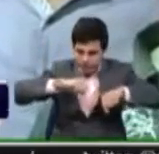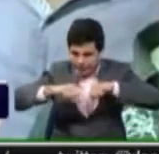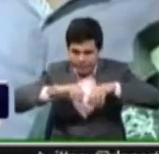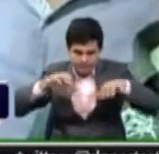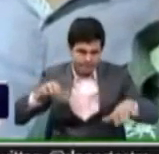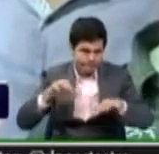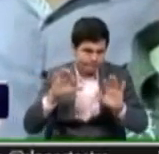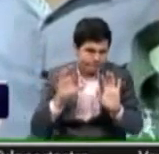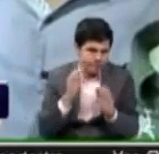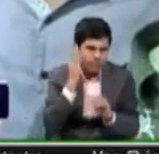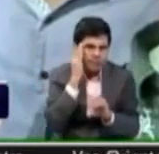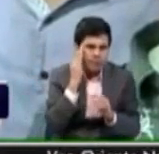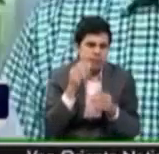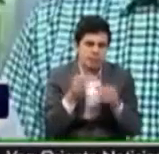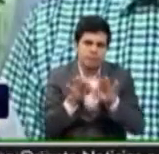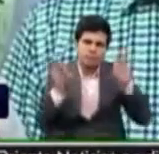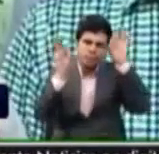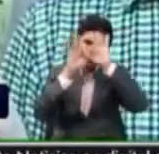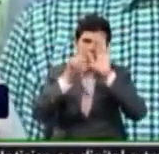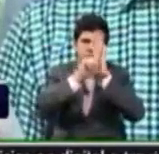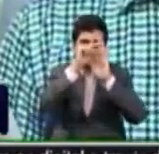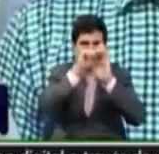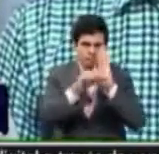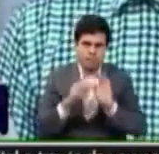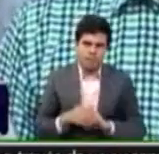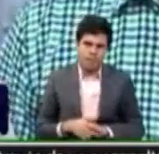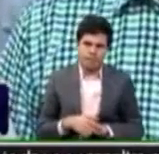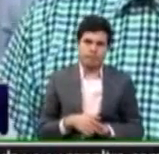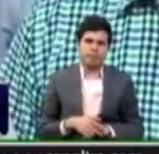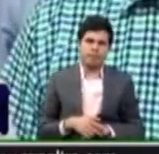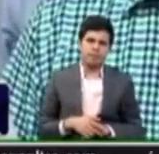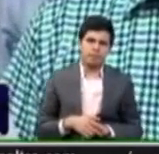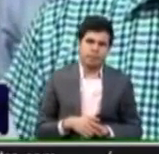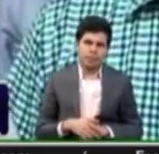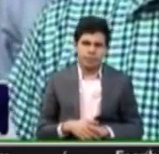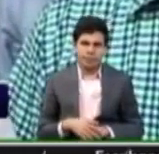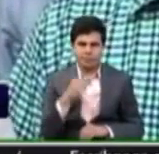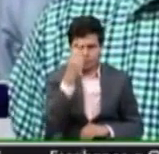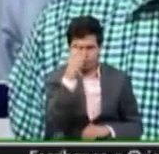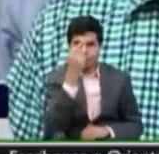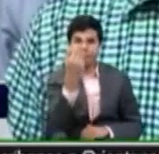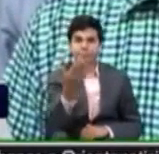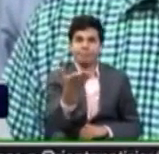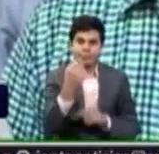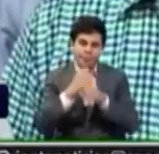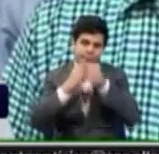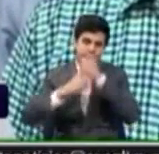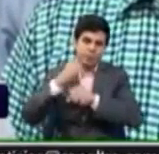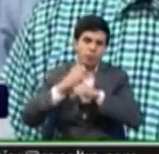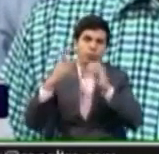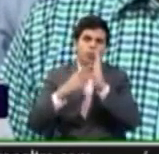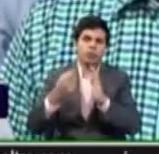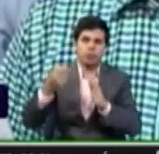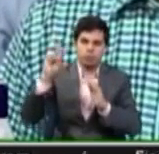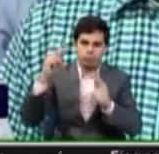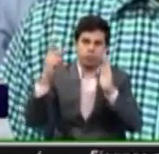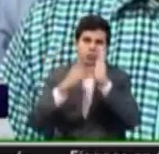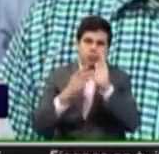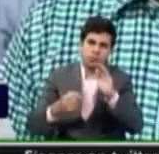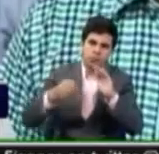papel o su labor constitucional y legal. Personalmente, desde el año 2012 y